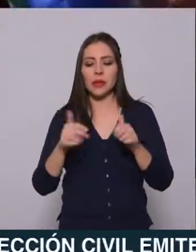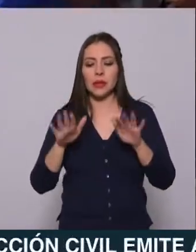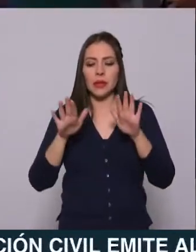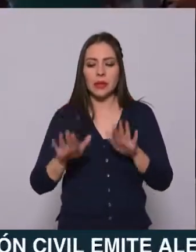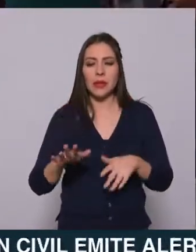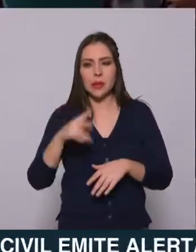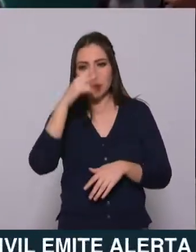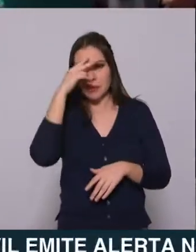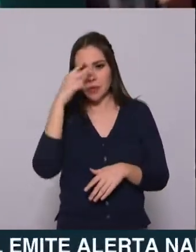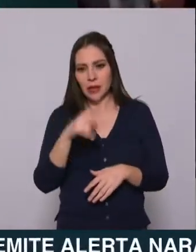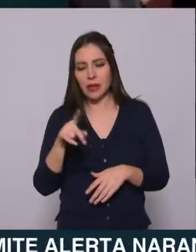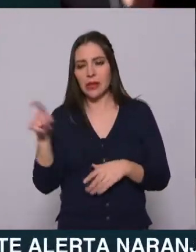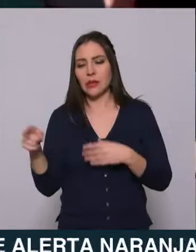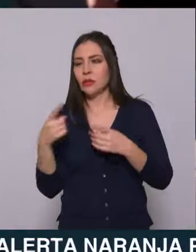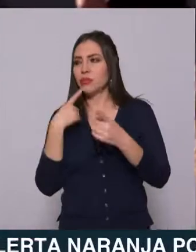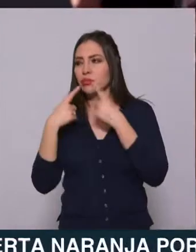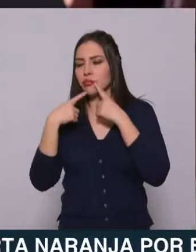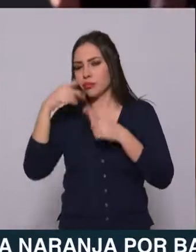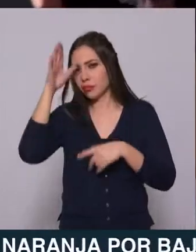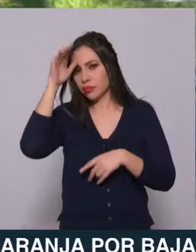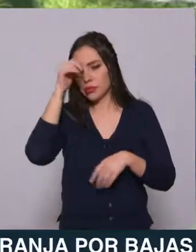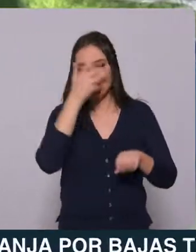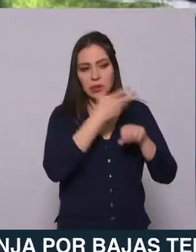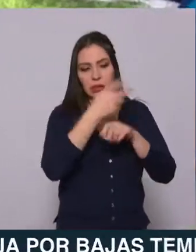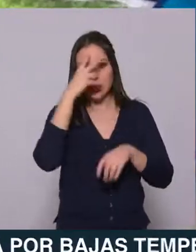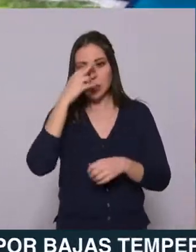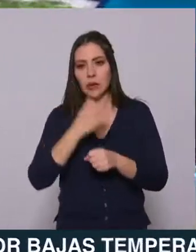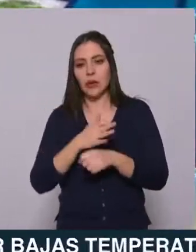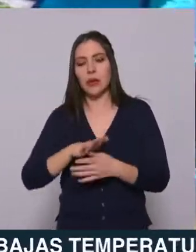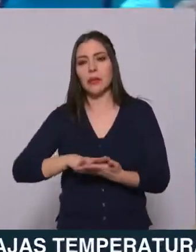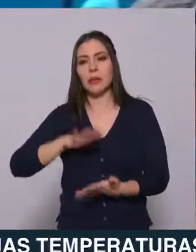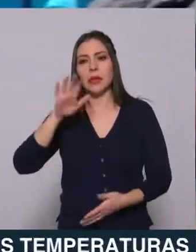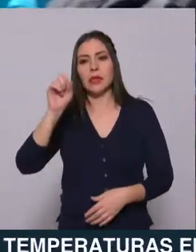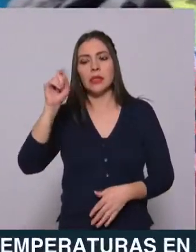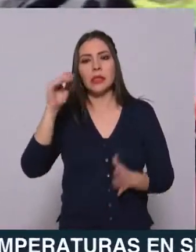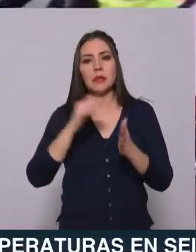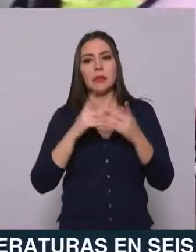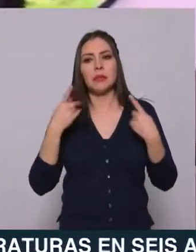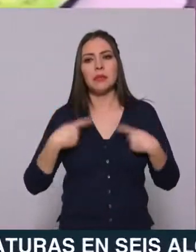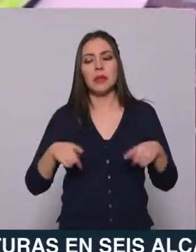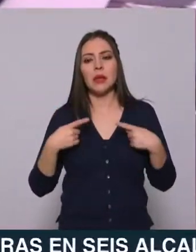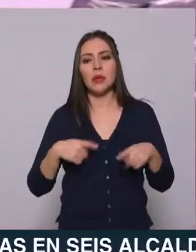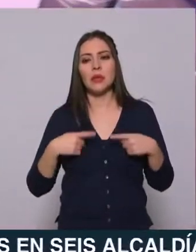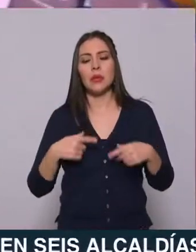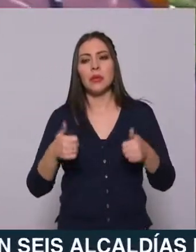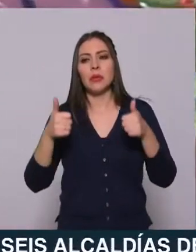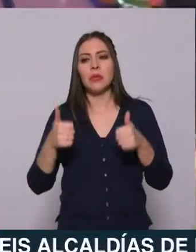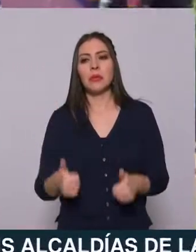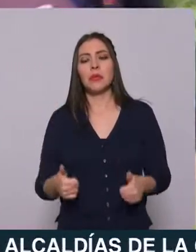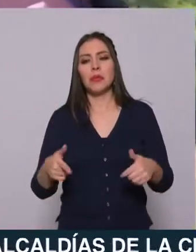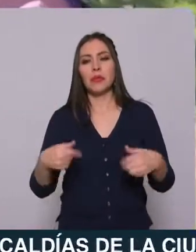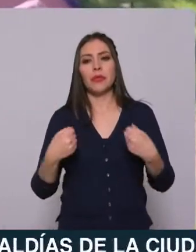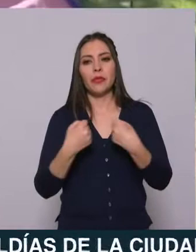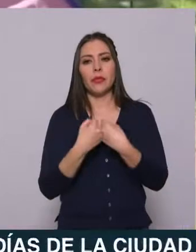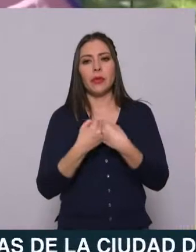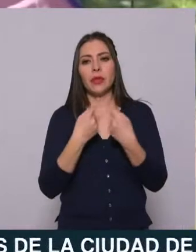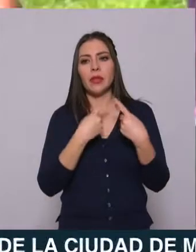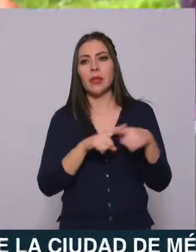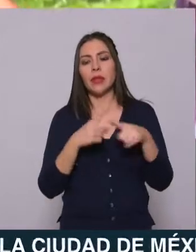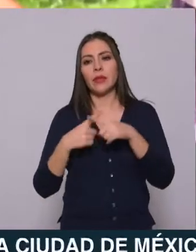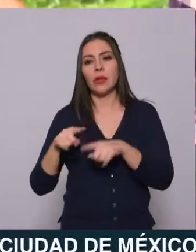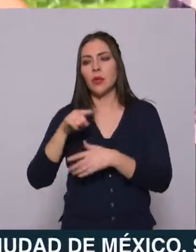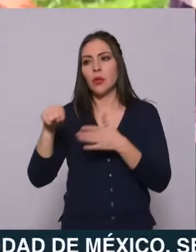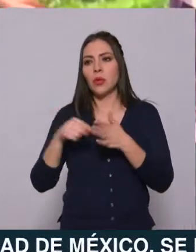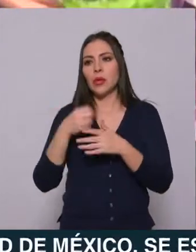ante una negociación entre México y Estados Unidos, hay más de 60,000 personas varadas en esta frontera en 6 puntos, esperando que Estados